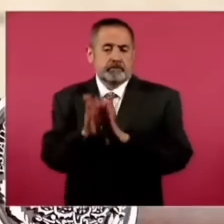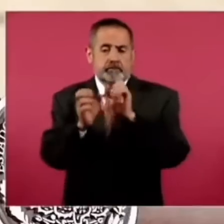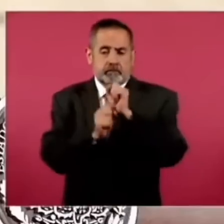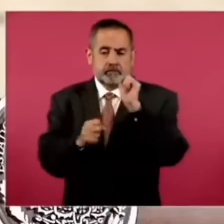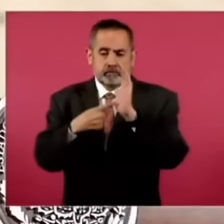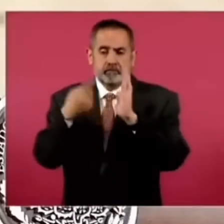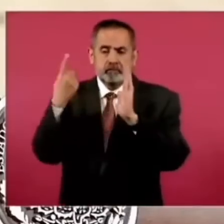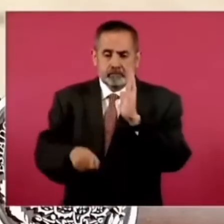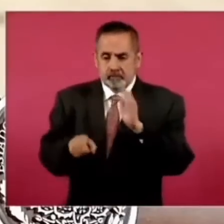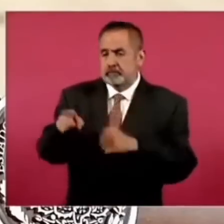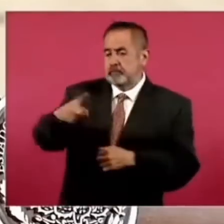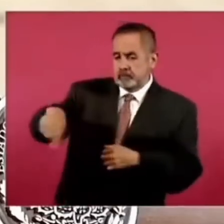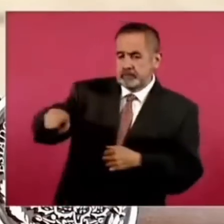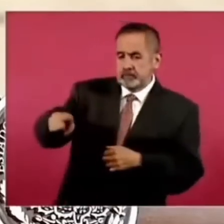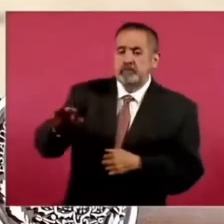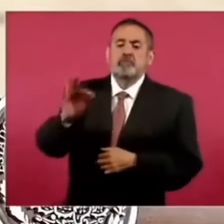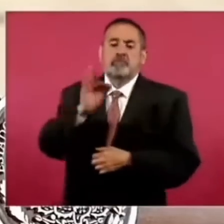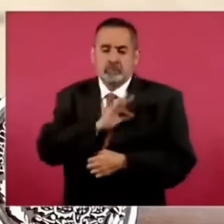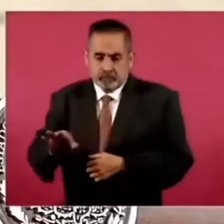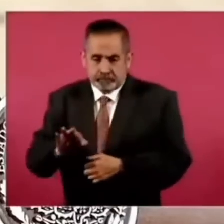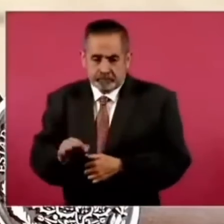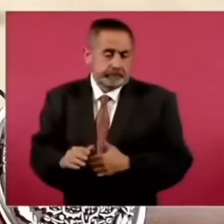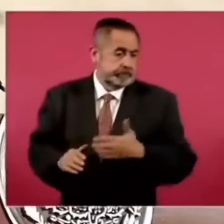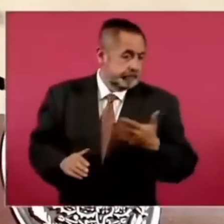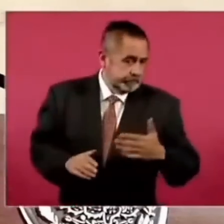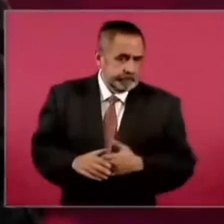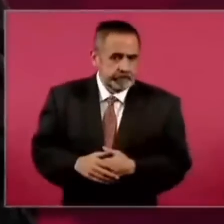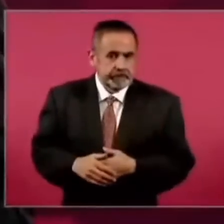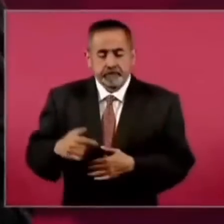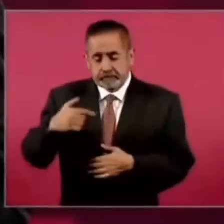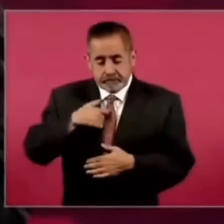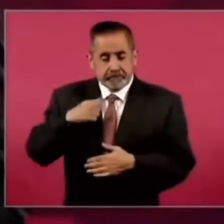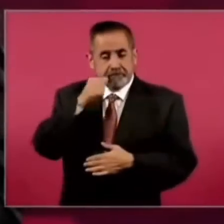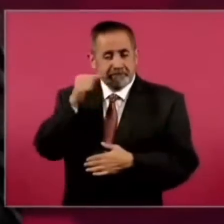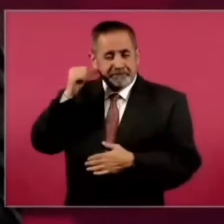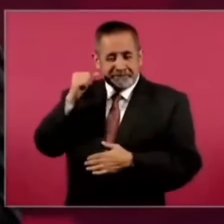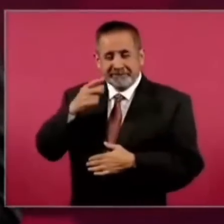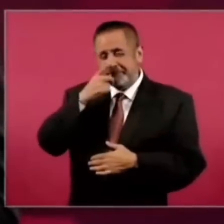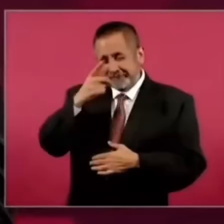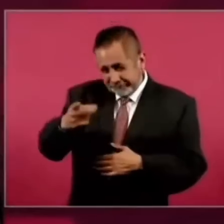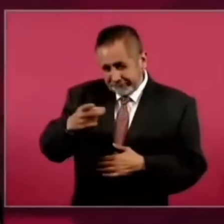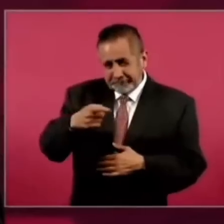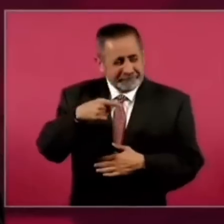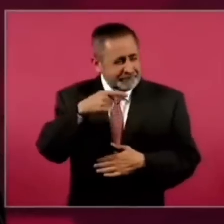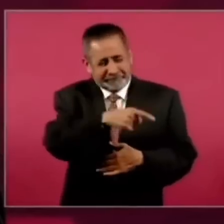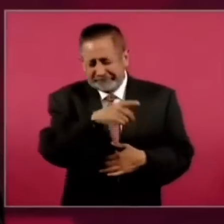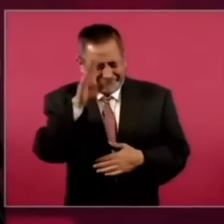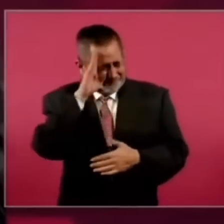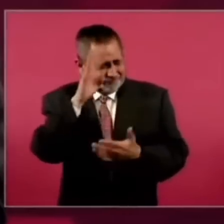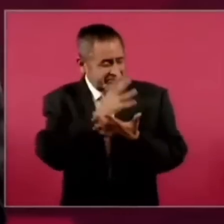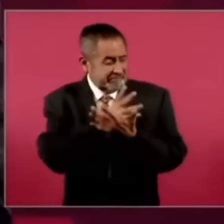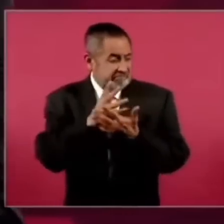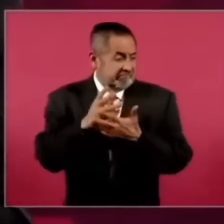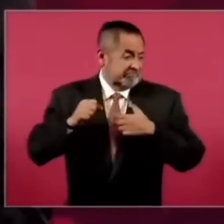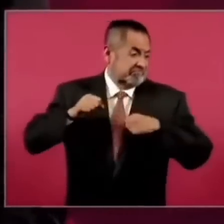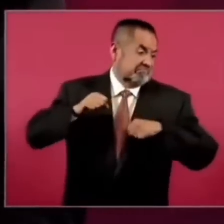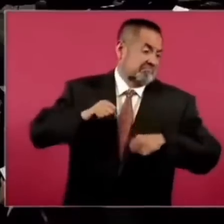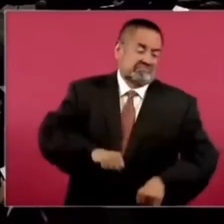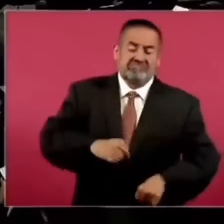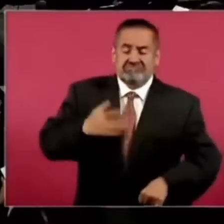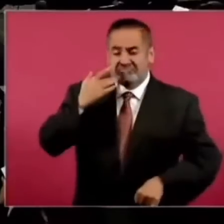constitucional. Pero ayer dije que era tanta la prepotencia y el